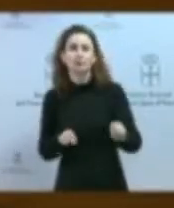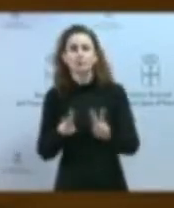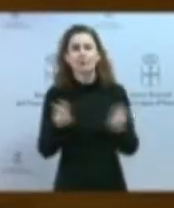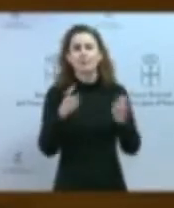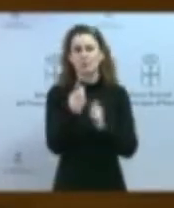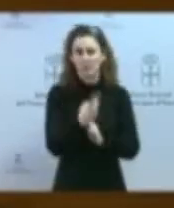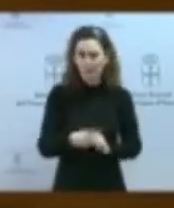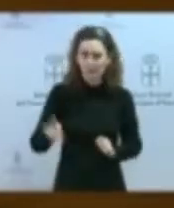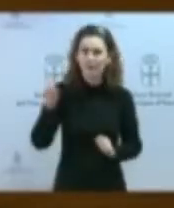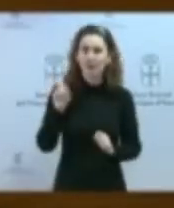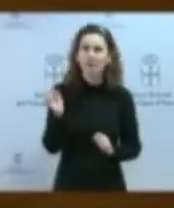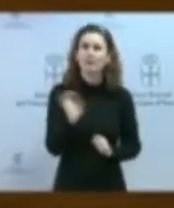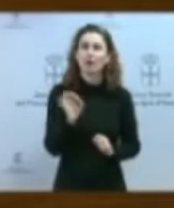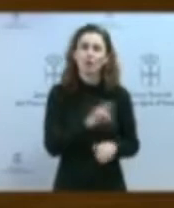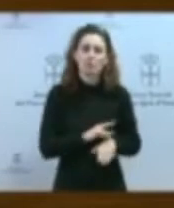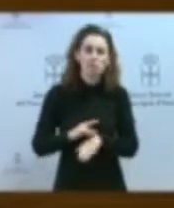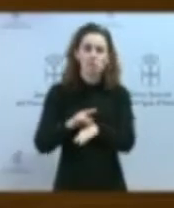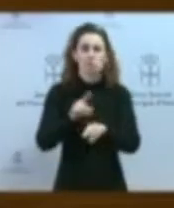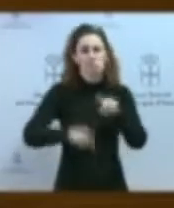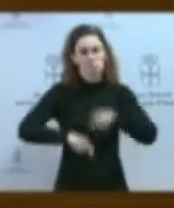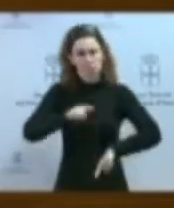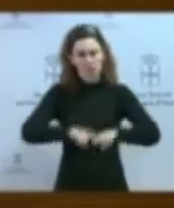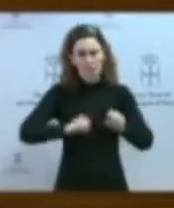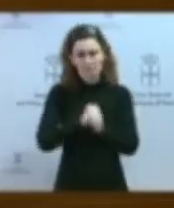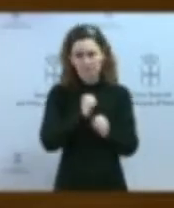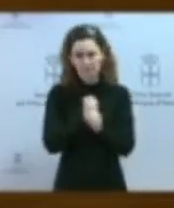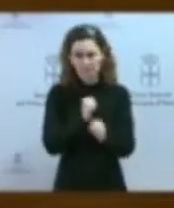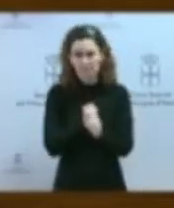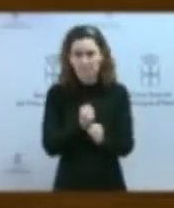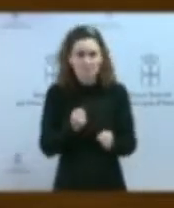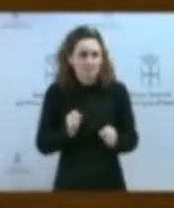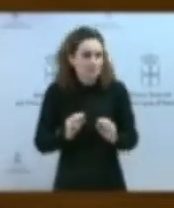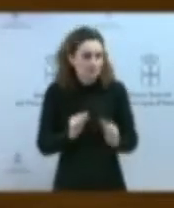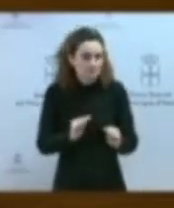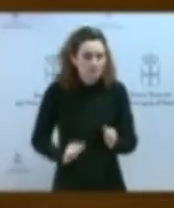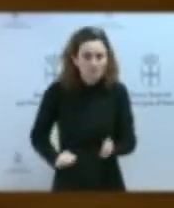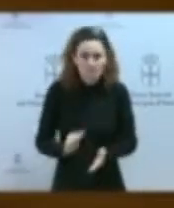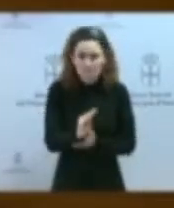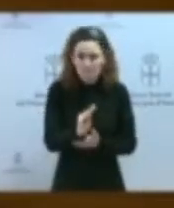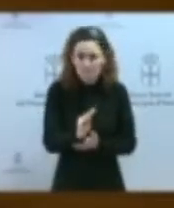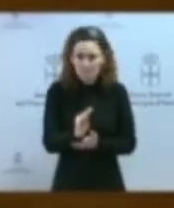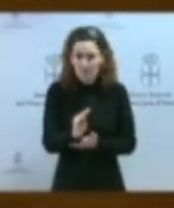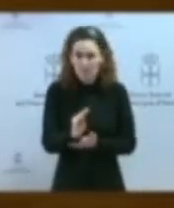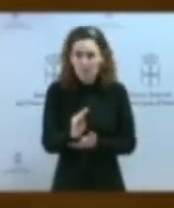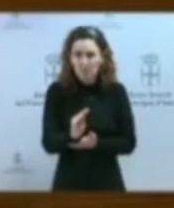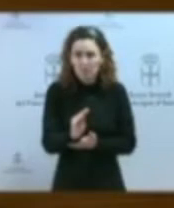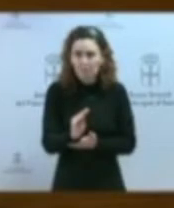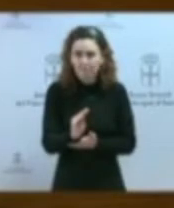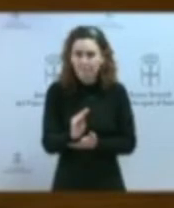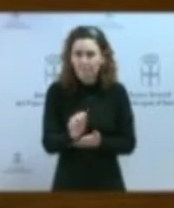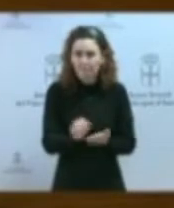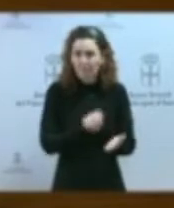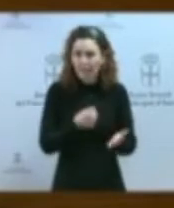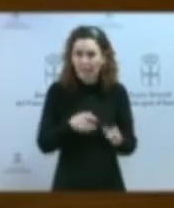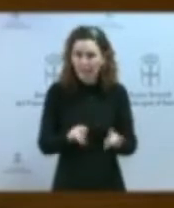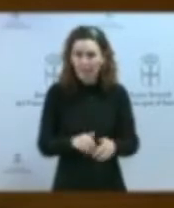precariedad laboral oculto en inversiones de infraestructuras vacías. Todo eso puede suceder. De hecho, en algunos casos estamos teniendo los